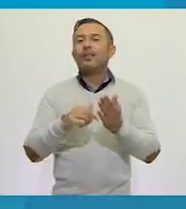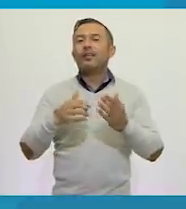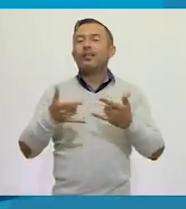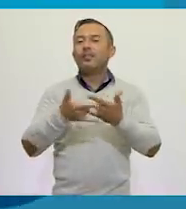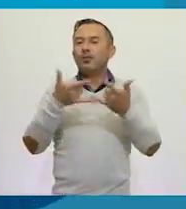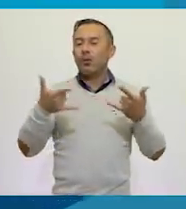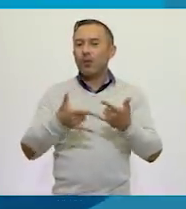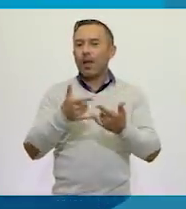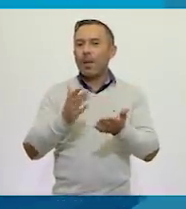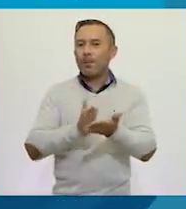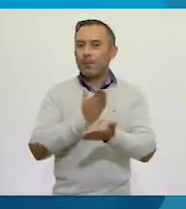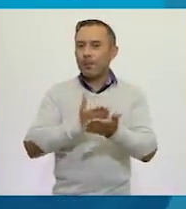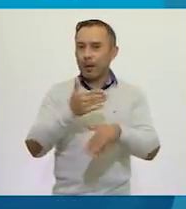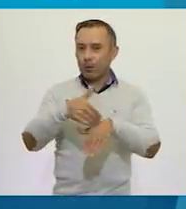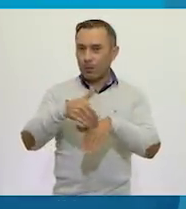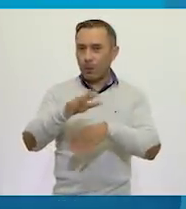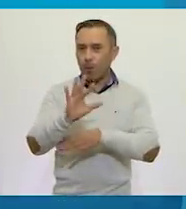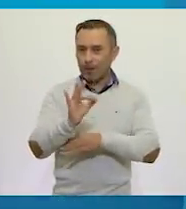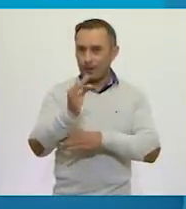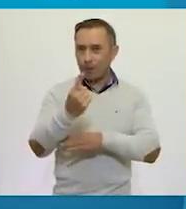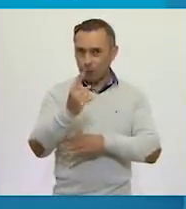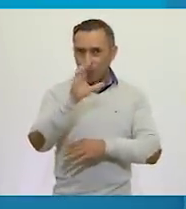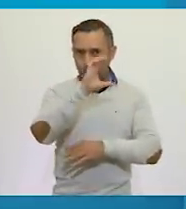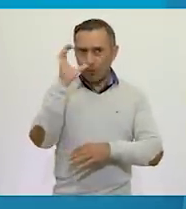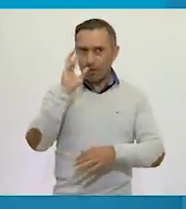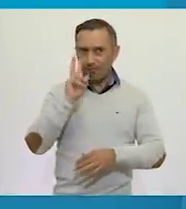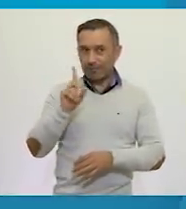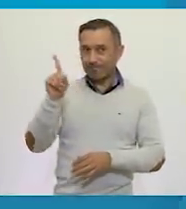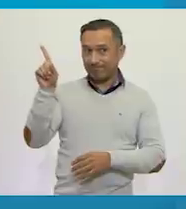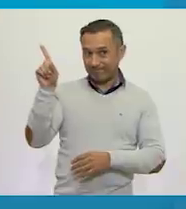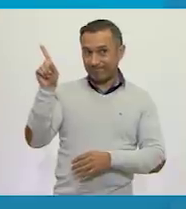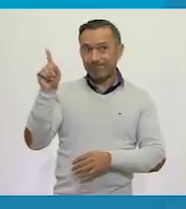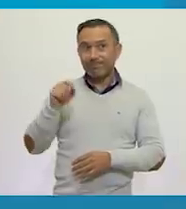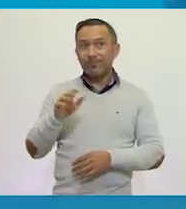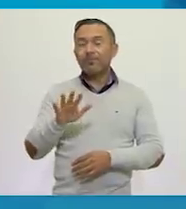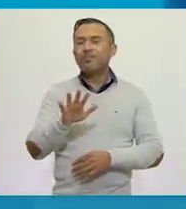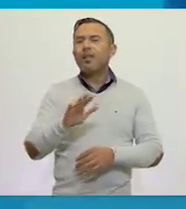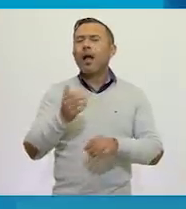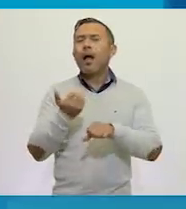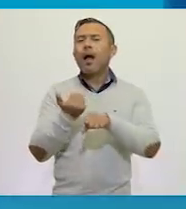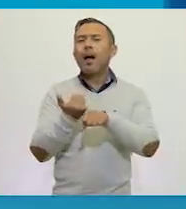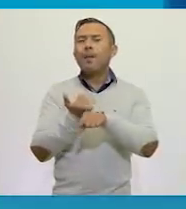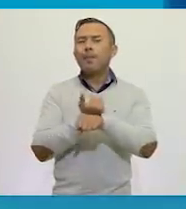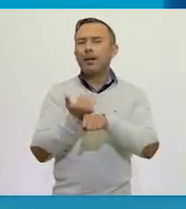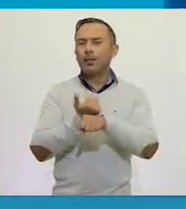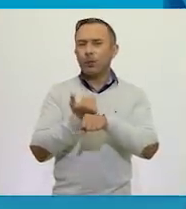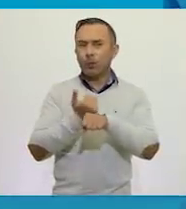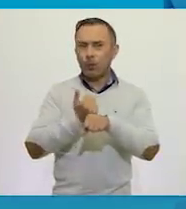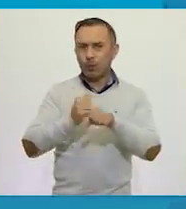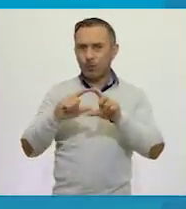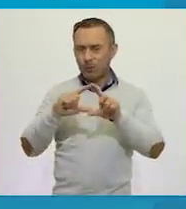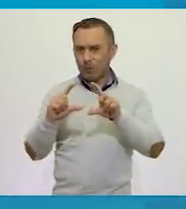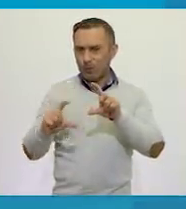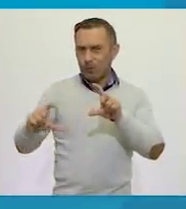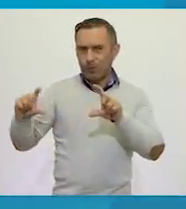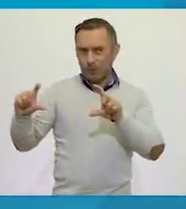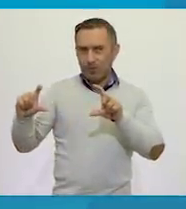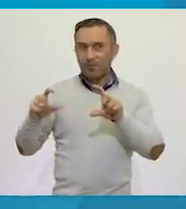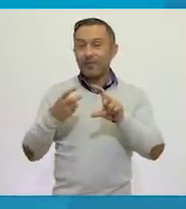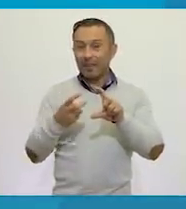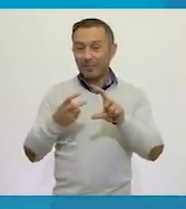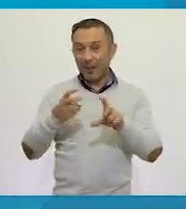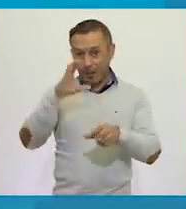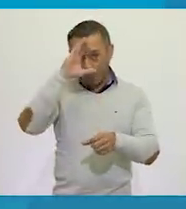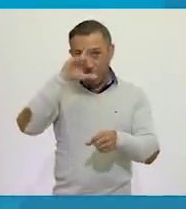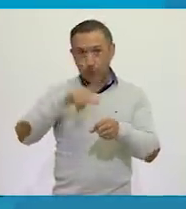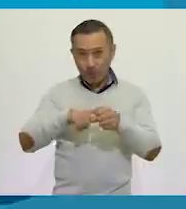historia. Ahora, quiero que vean la zona que está señalada con color amarillo mostaza. Esta área cultural, que hemos llamado